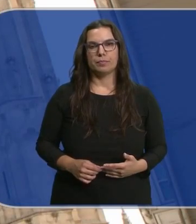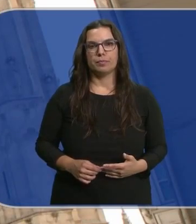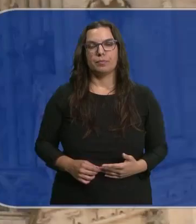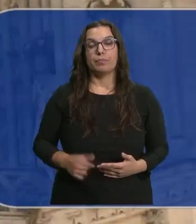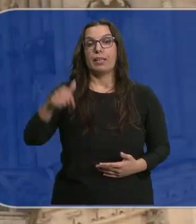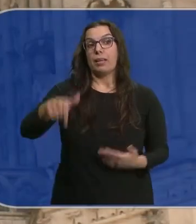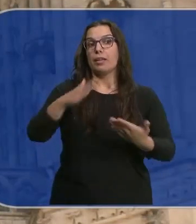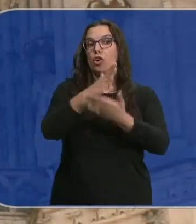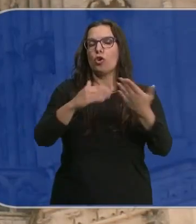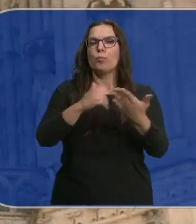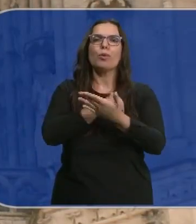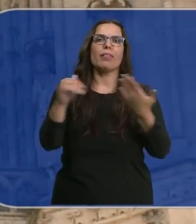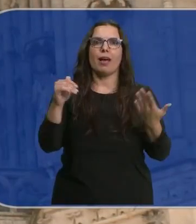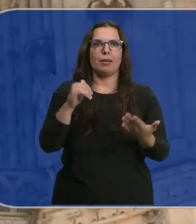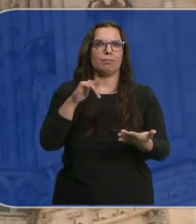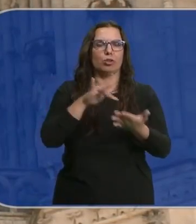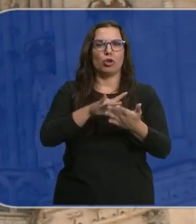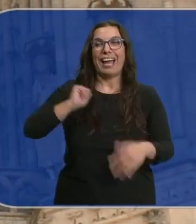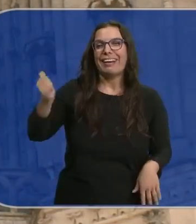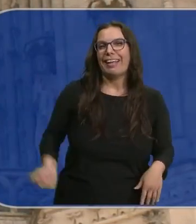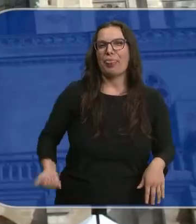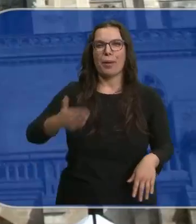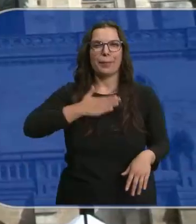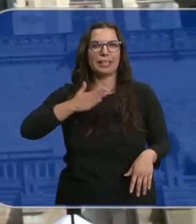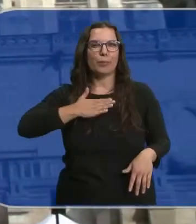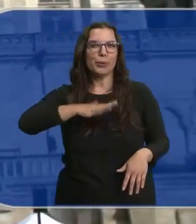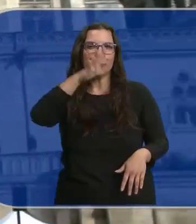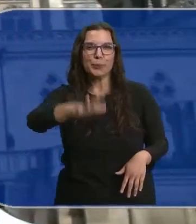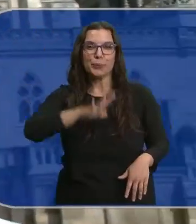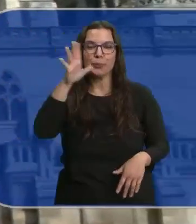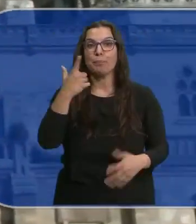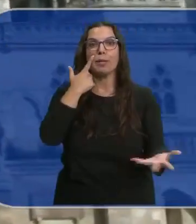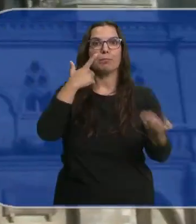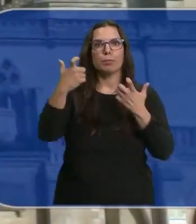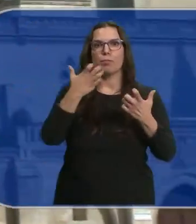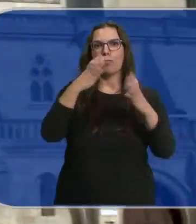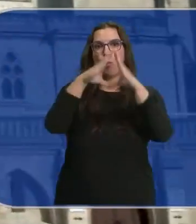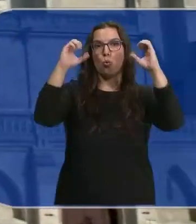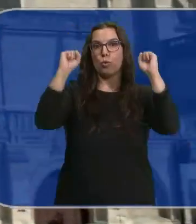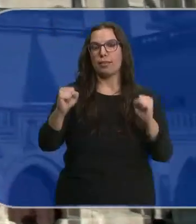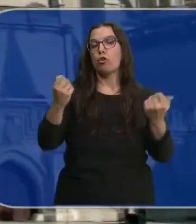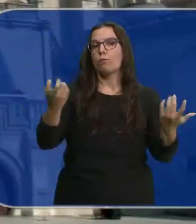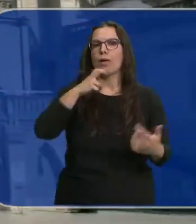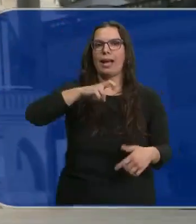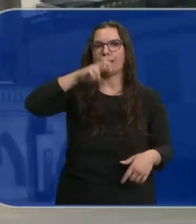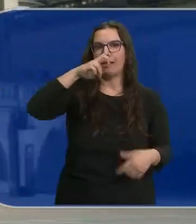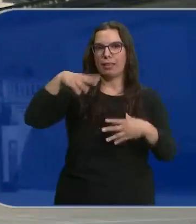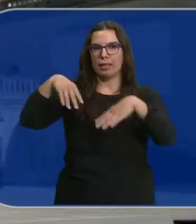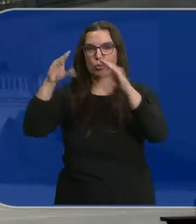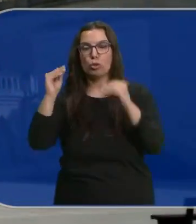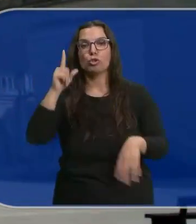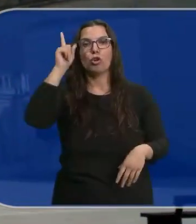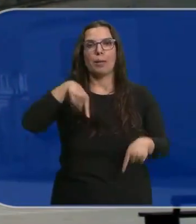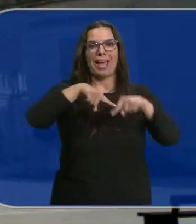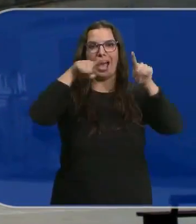Vivimos en una comunidad que cuenta con una gran riqueza patrimonial. Entre los lugares destacados por la UNESCO, la Catedral de Burgos o